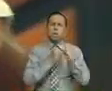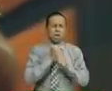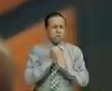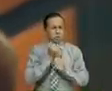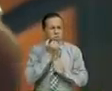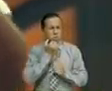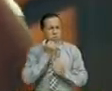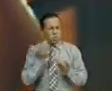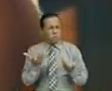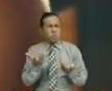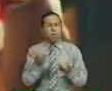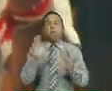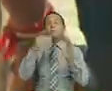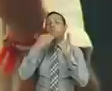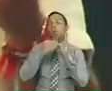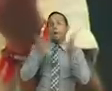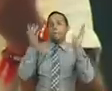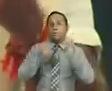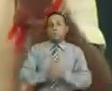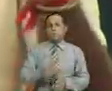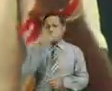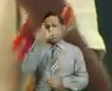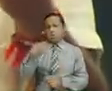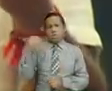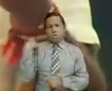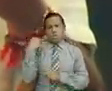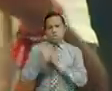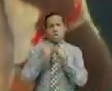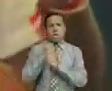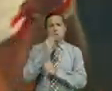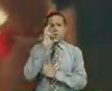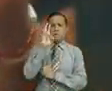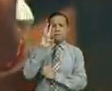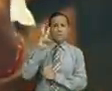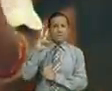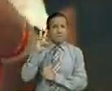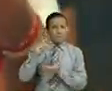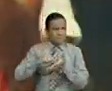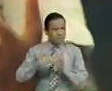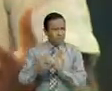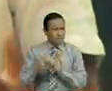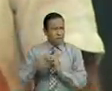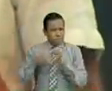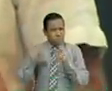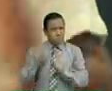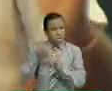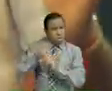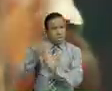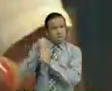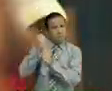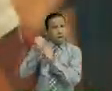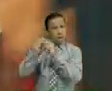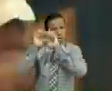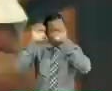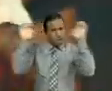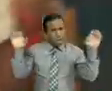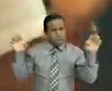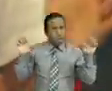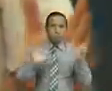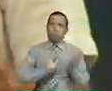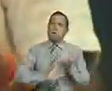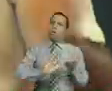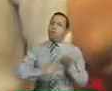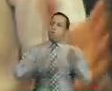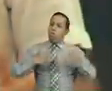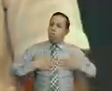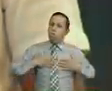uno tenga 76 años no significa que no pueda ser representante legal de una empresa. Disculpe, pero mi suegro tenía 82 años,